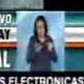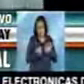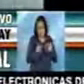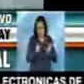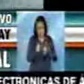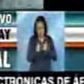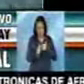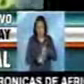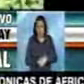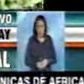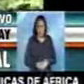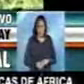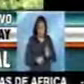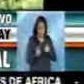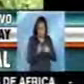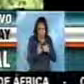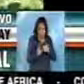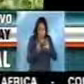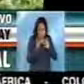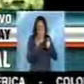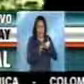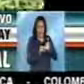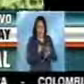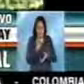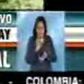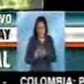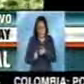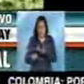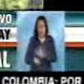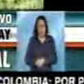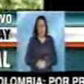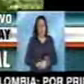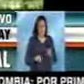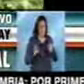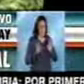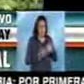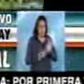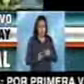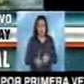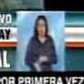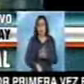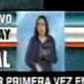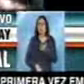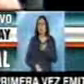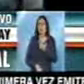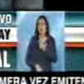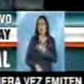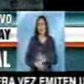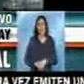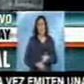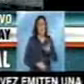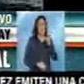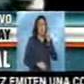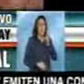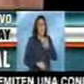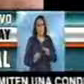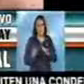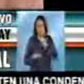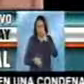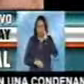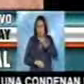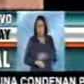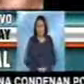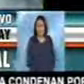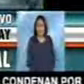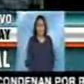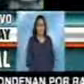acosándome. No te preocupes. Apaga tu micro, apaga tu cámara. No te preocupes. Bueno, a ver, vamos a llamar a la policía. No, pero ya puedo. Voy a llamar a